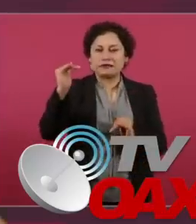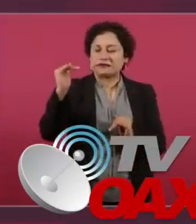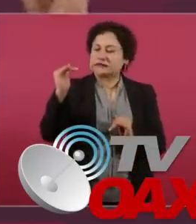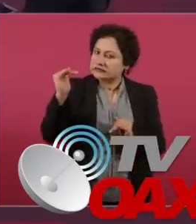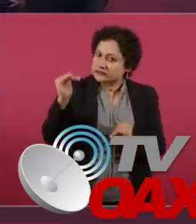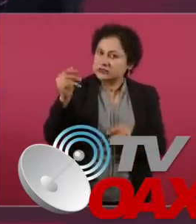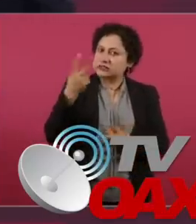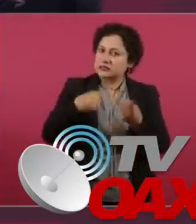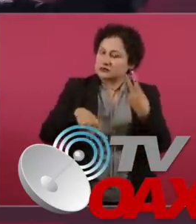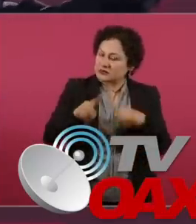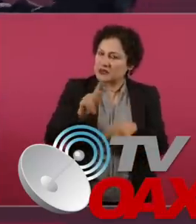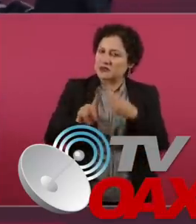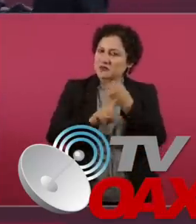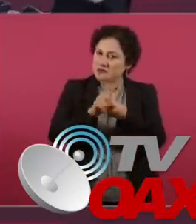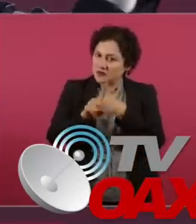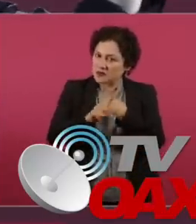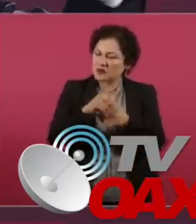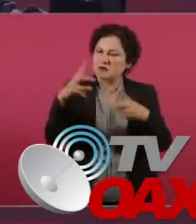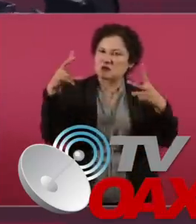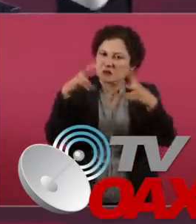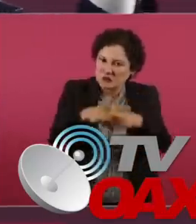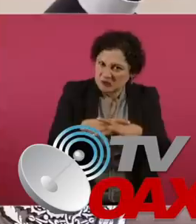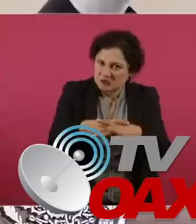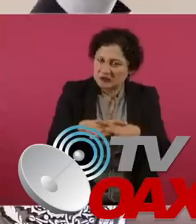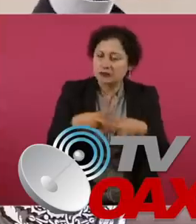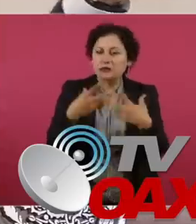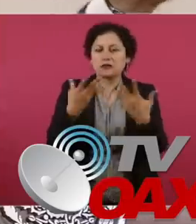el equilibrio económico-comercial.